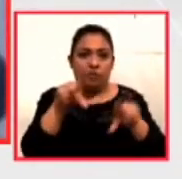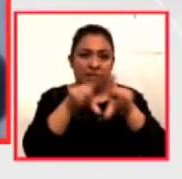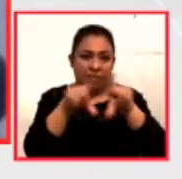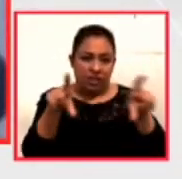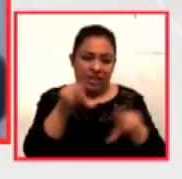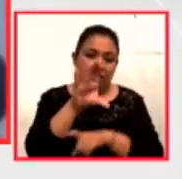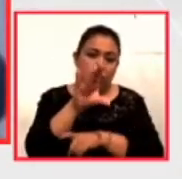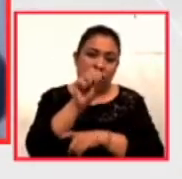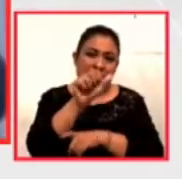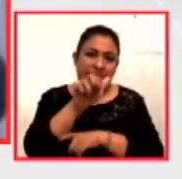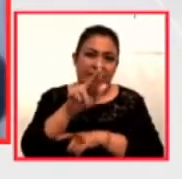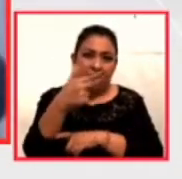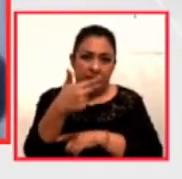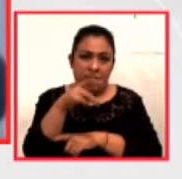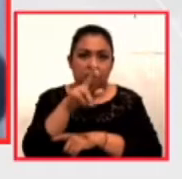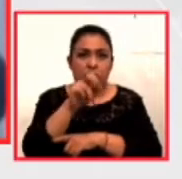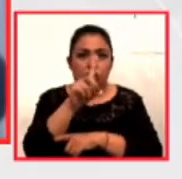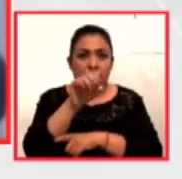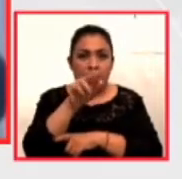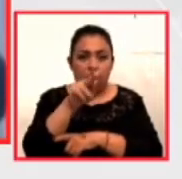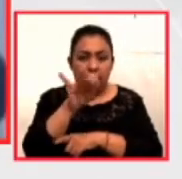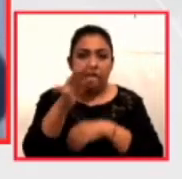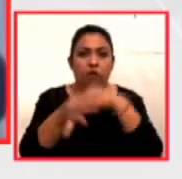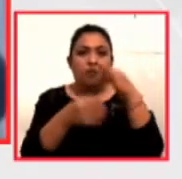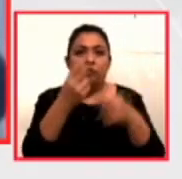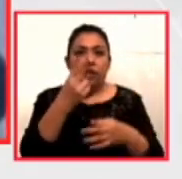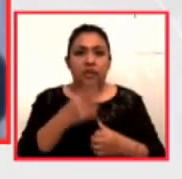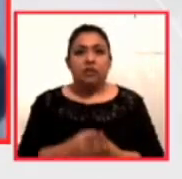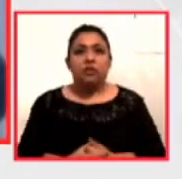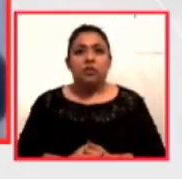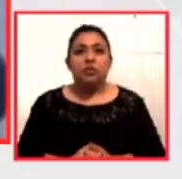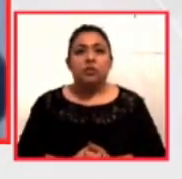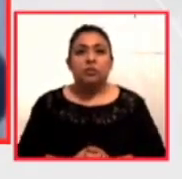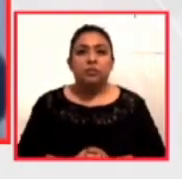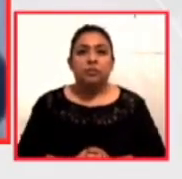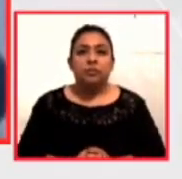H. Meléndez, Rodrigo Peredo, Noticias 22.